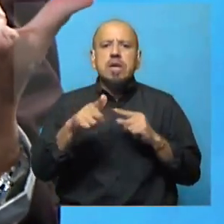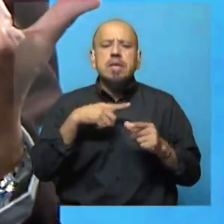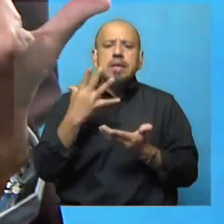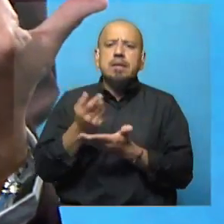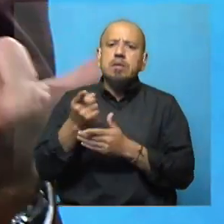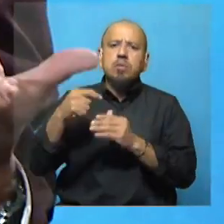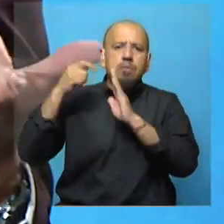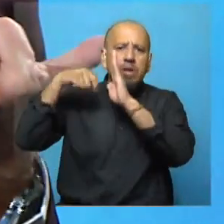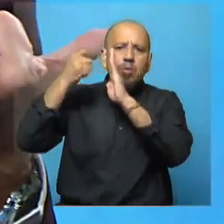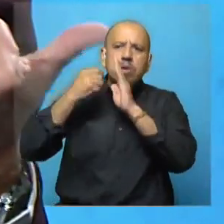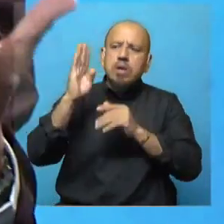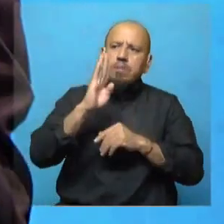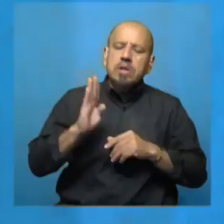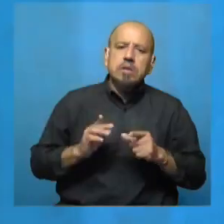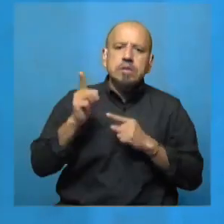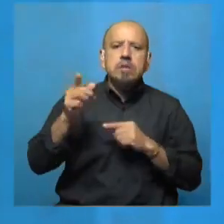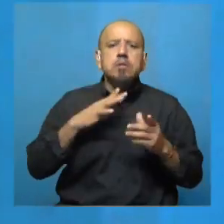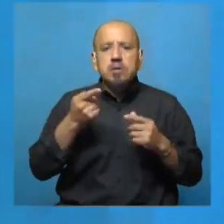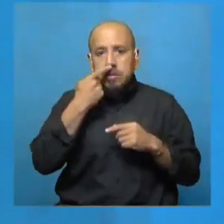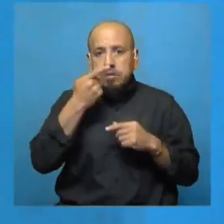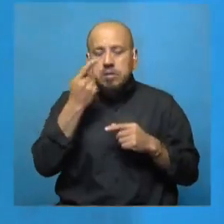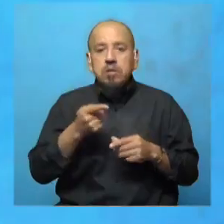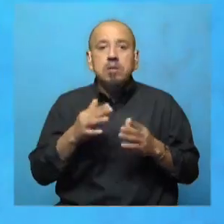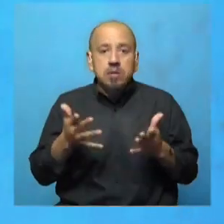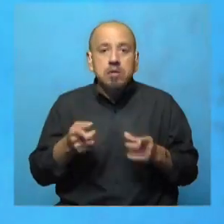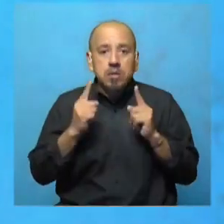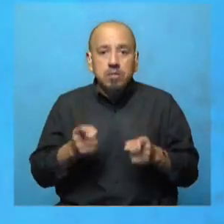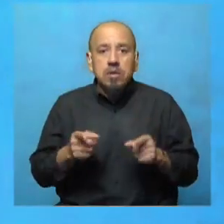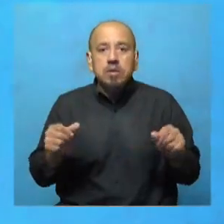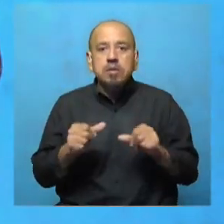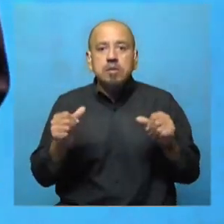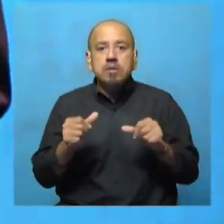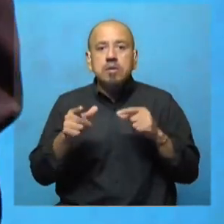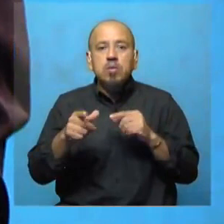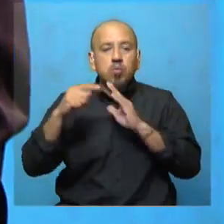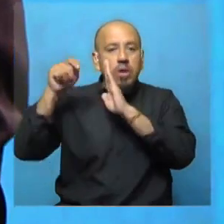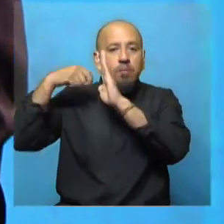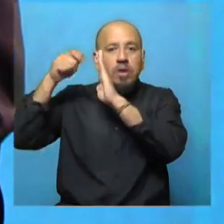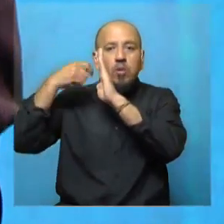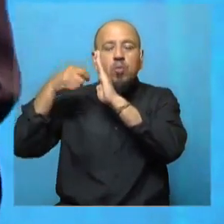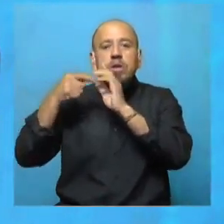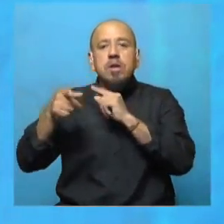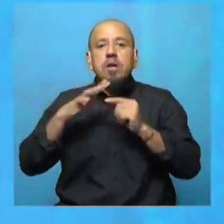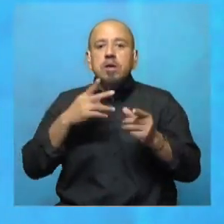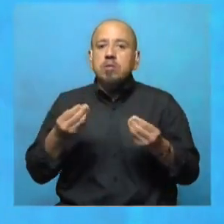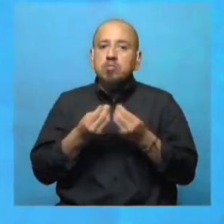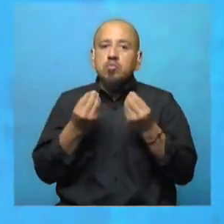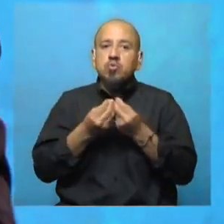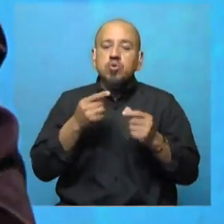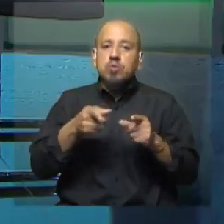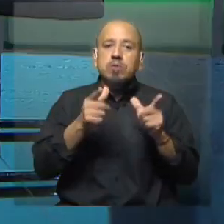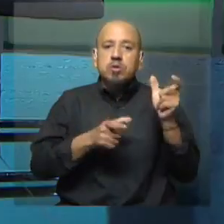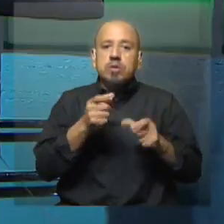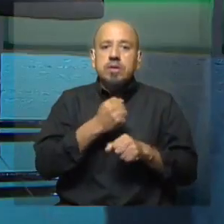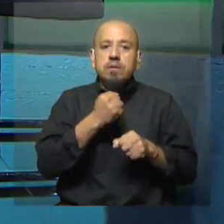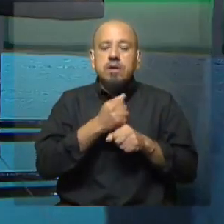en Brasil también interesante y también acabas de terminarse 10 días una película este con muchos trabajadores uruguayos además